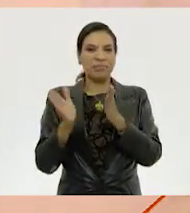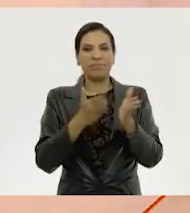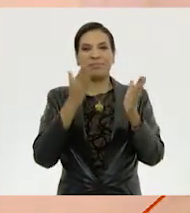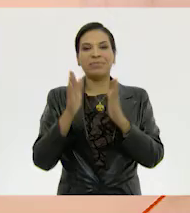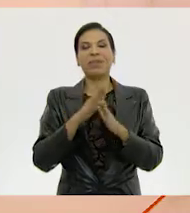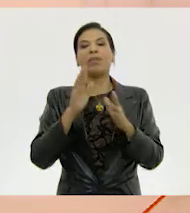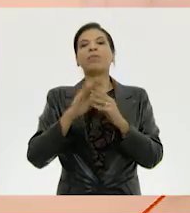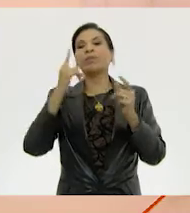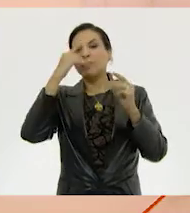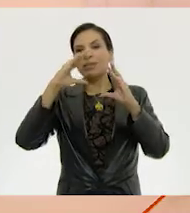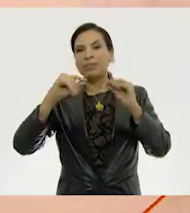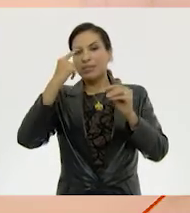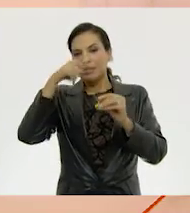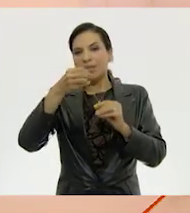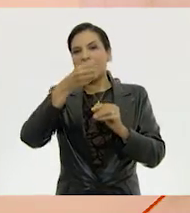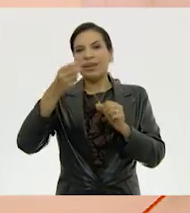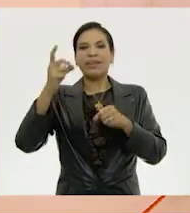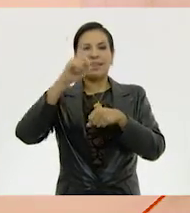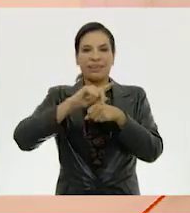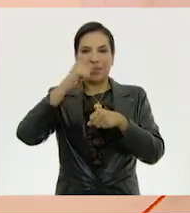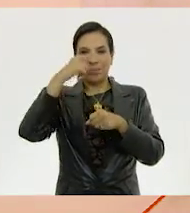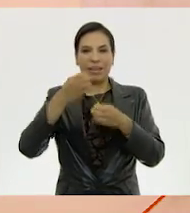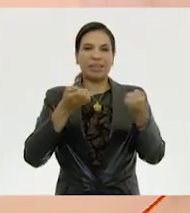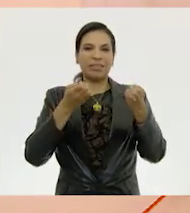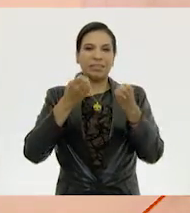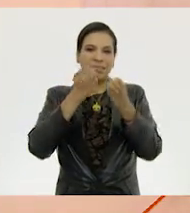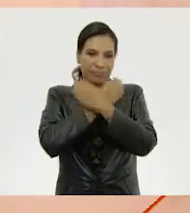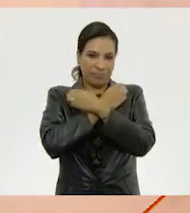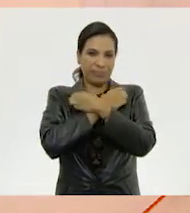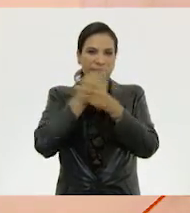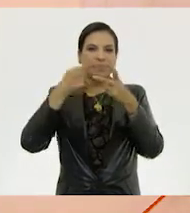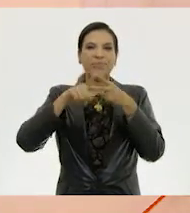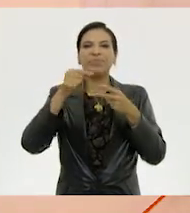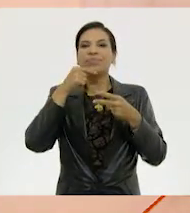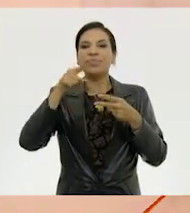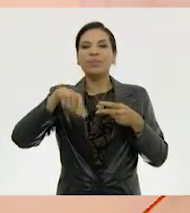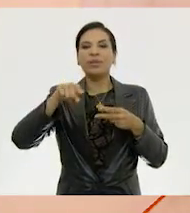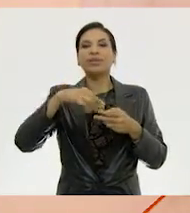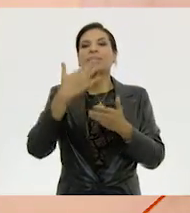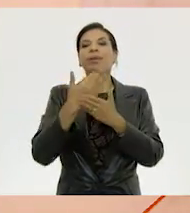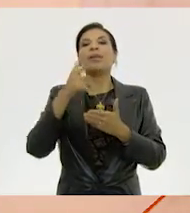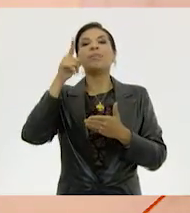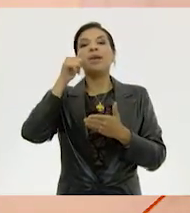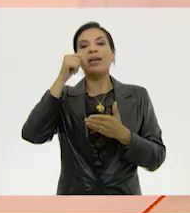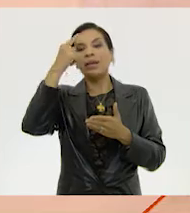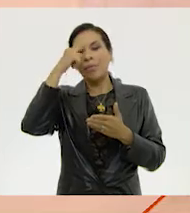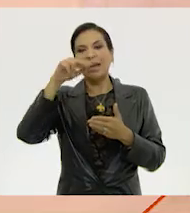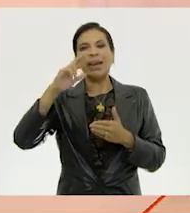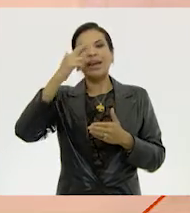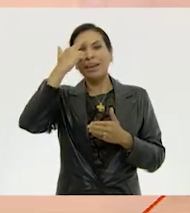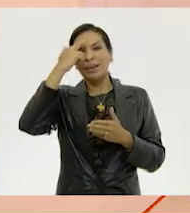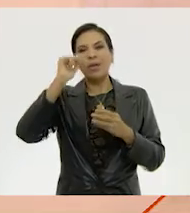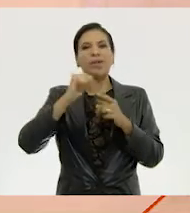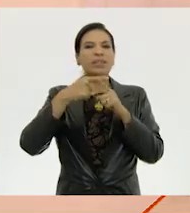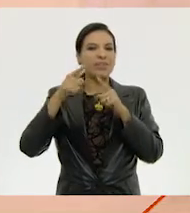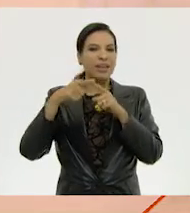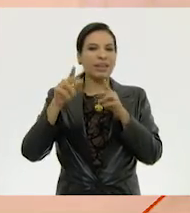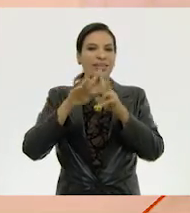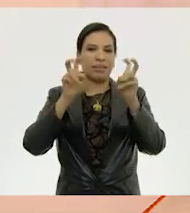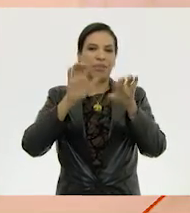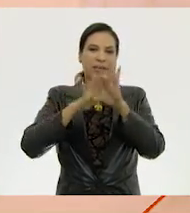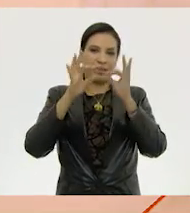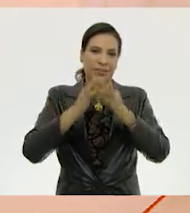sobre pautas para organizar el Día de Educación Inicial. Les esperamos mañana para seguir recordando los temas